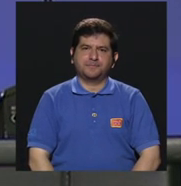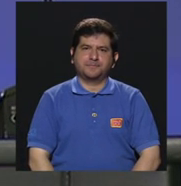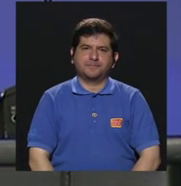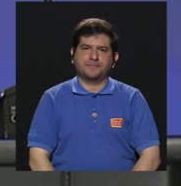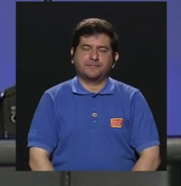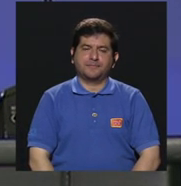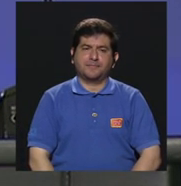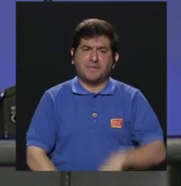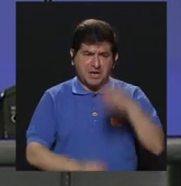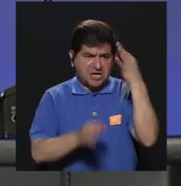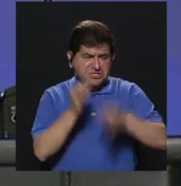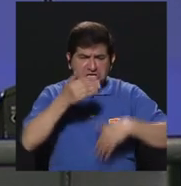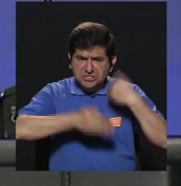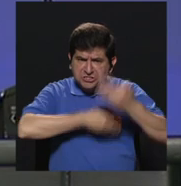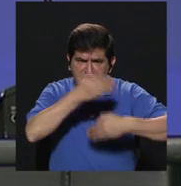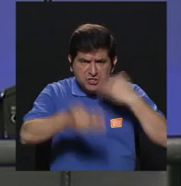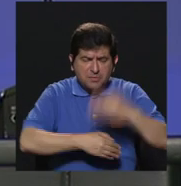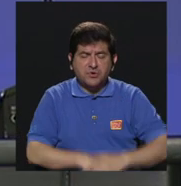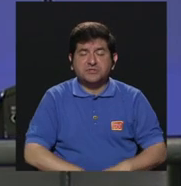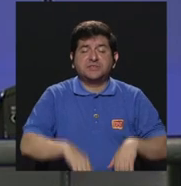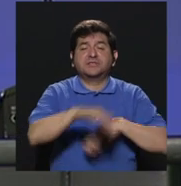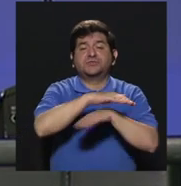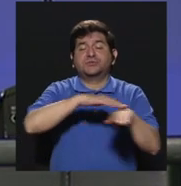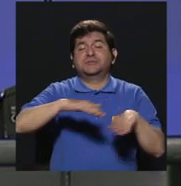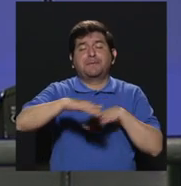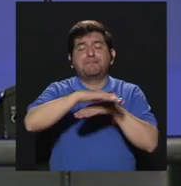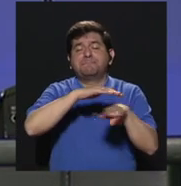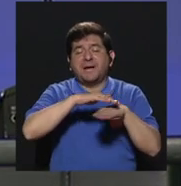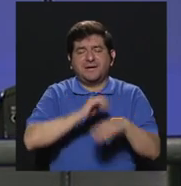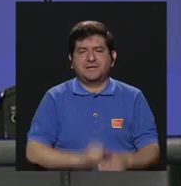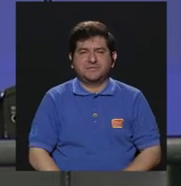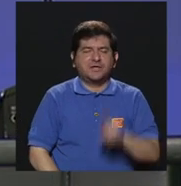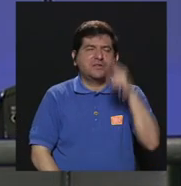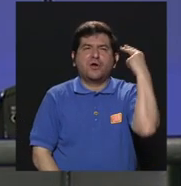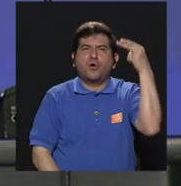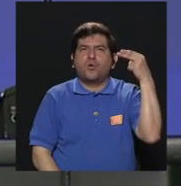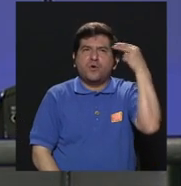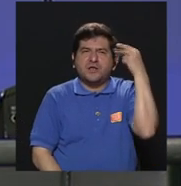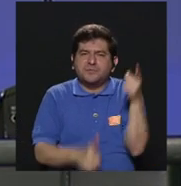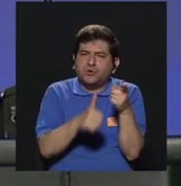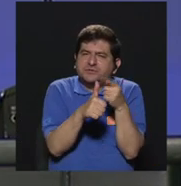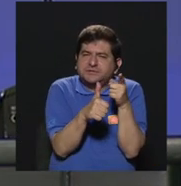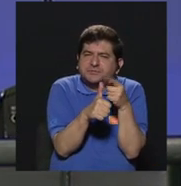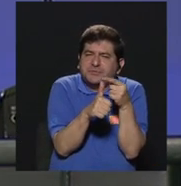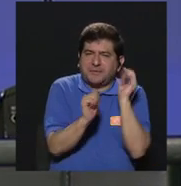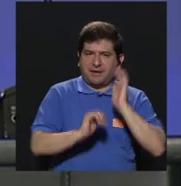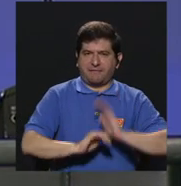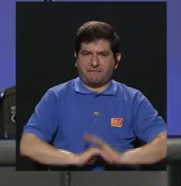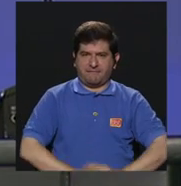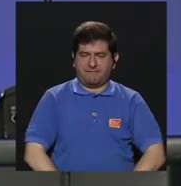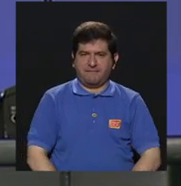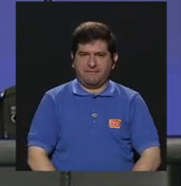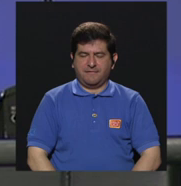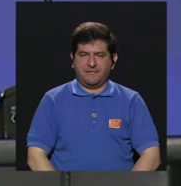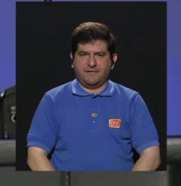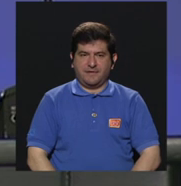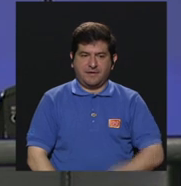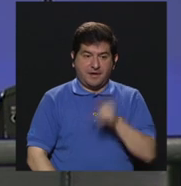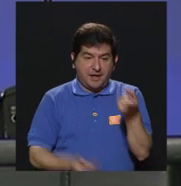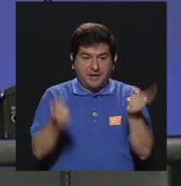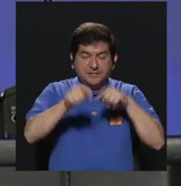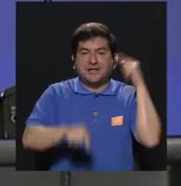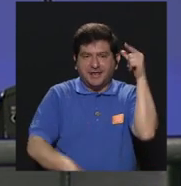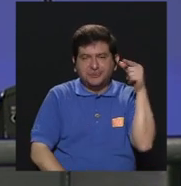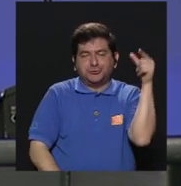Ese sencillo procedimiento es solo la base de una hipótesis preliminar que no deja de ser